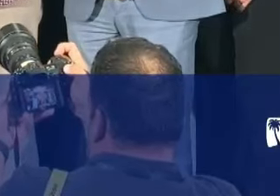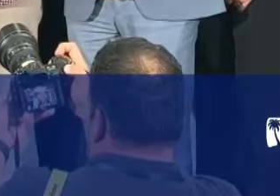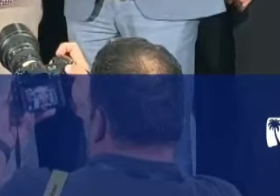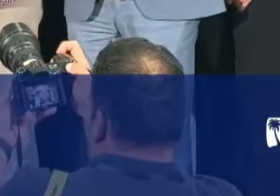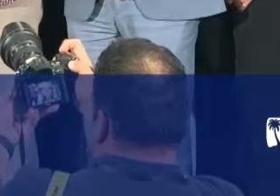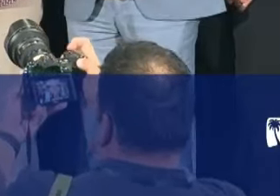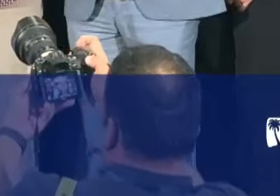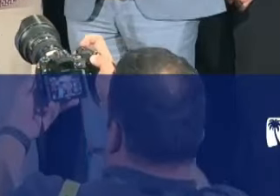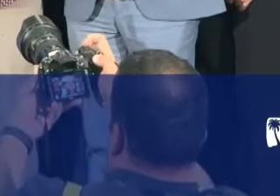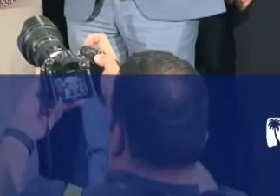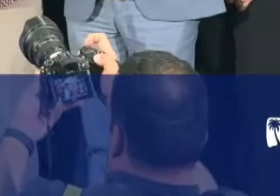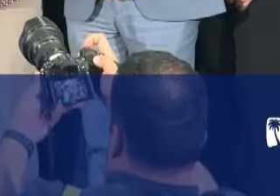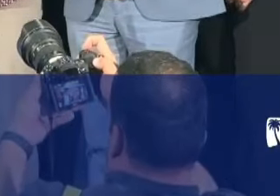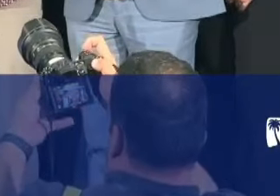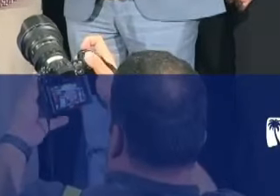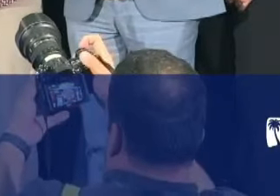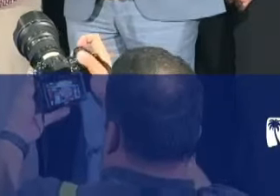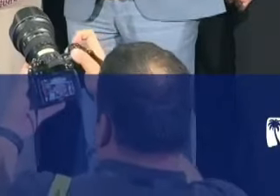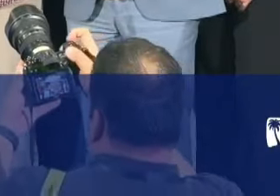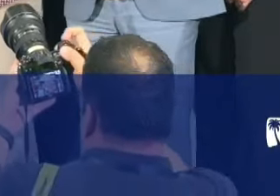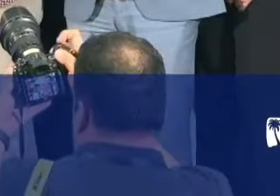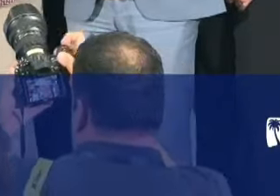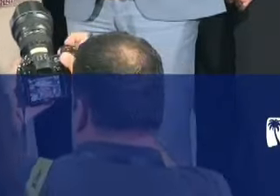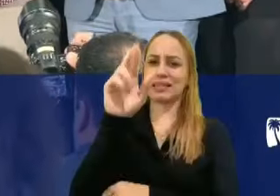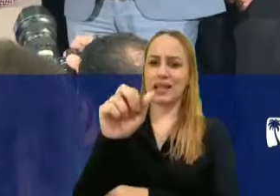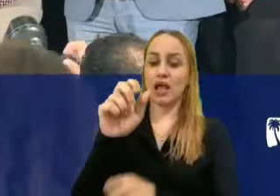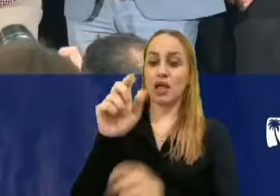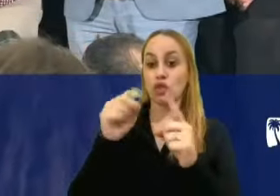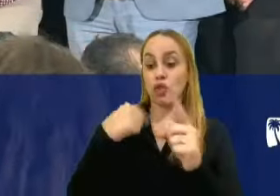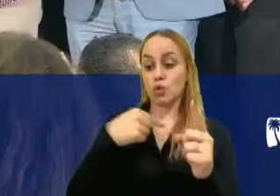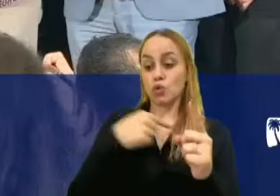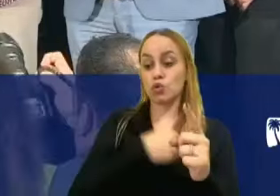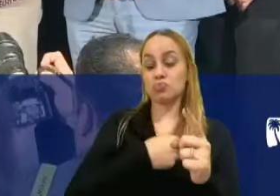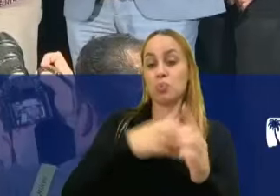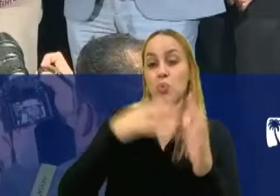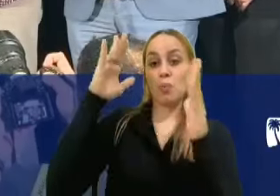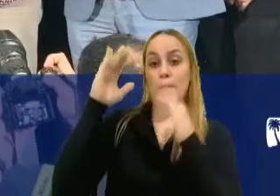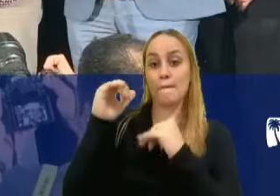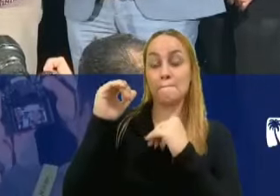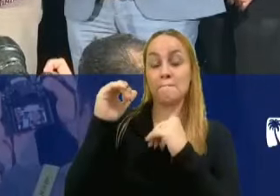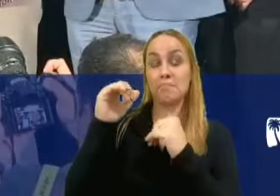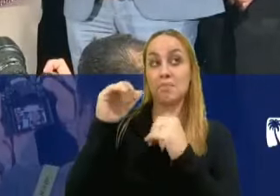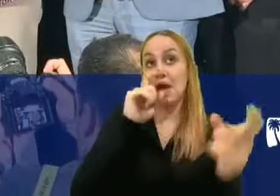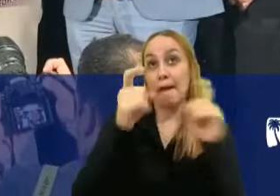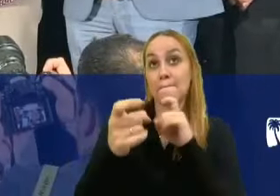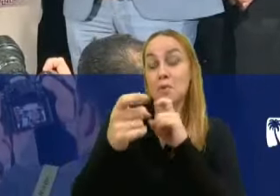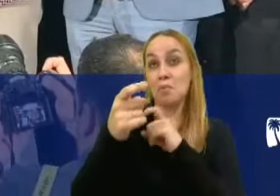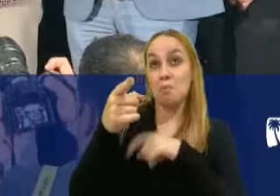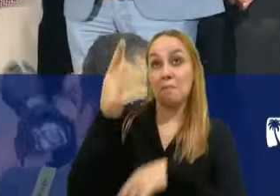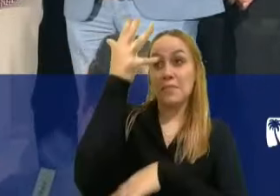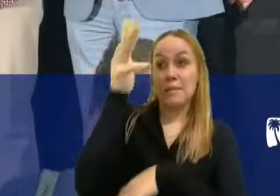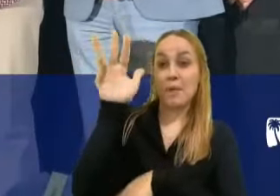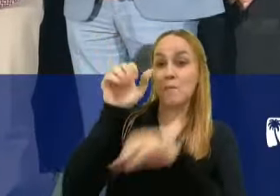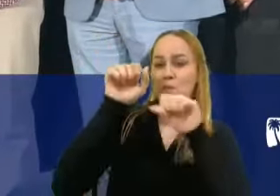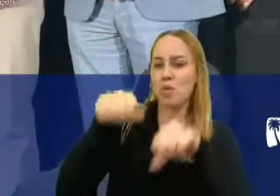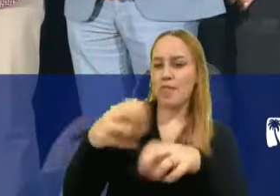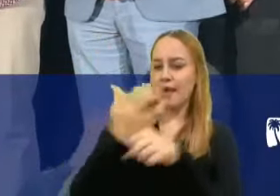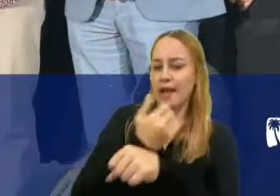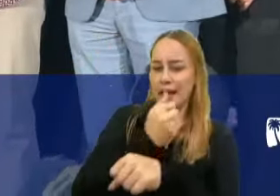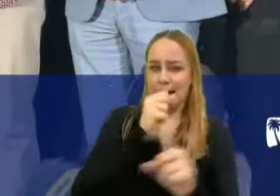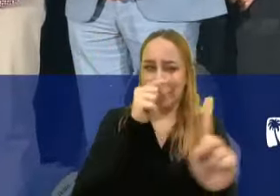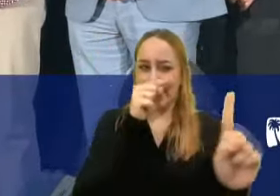distritos representativos y algunos Eh distritos Eh senatoriales Eh Así que quiero en este momento dejar al